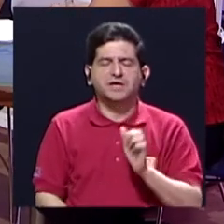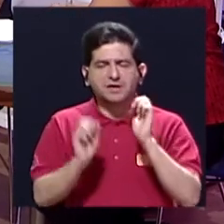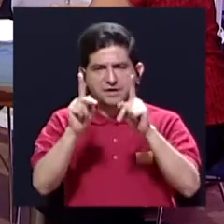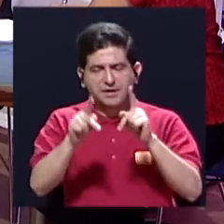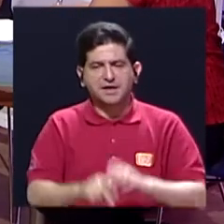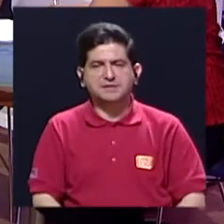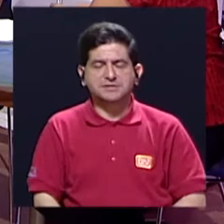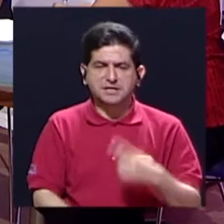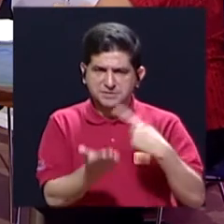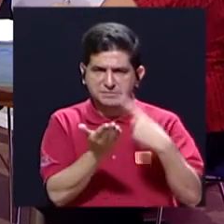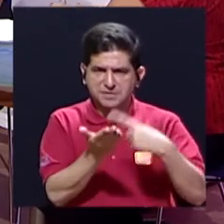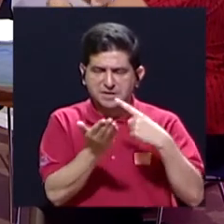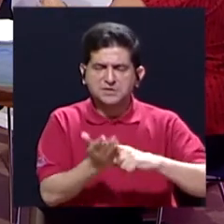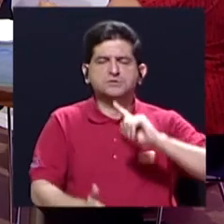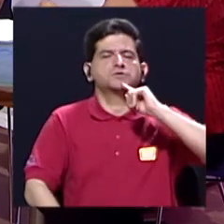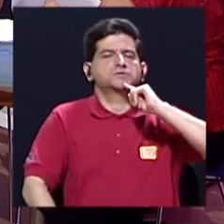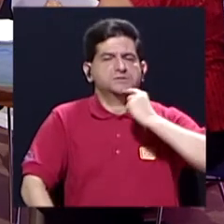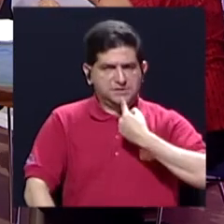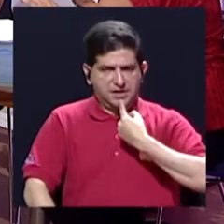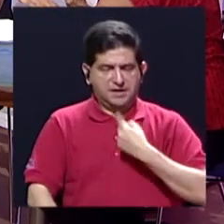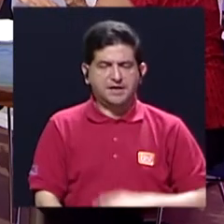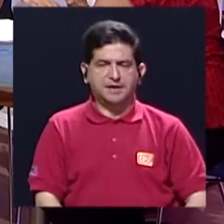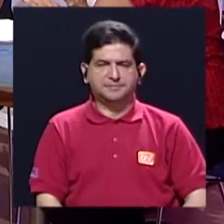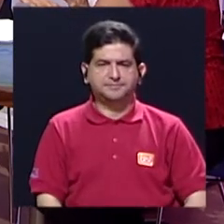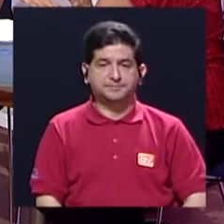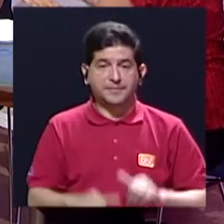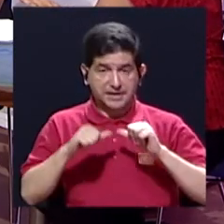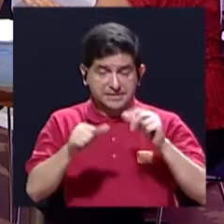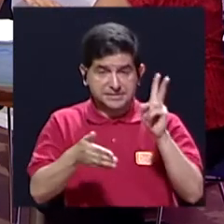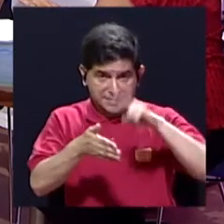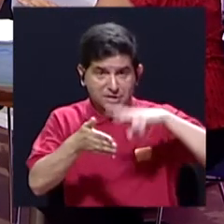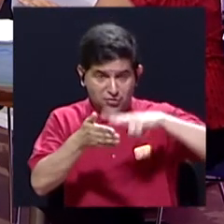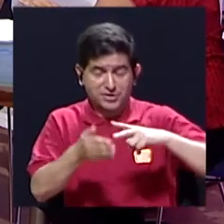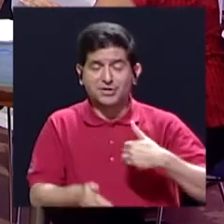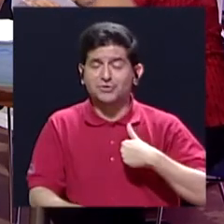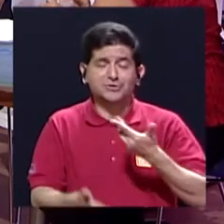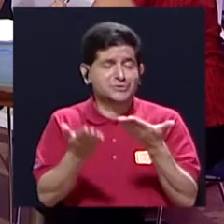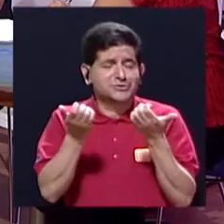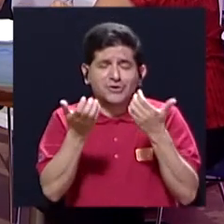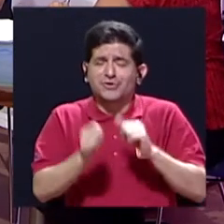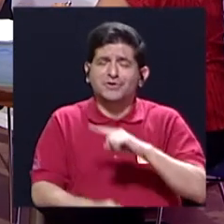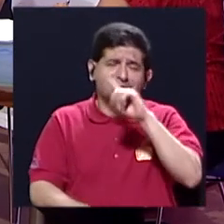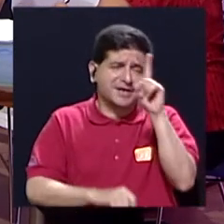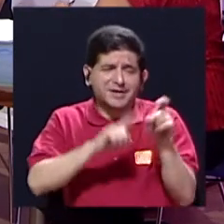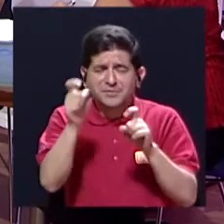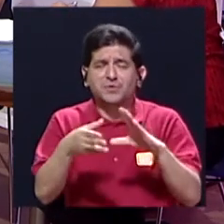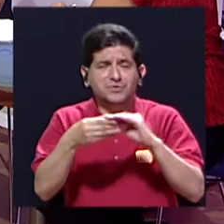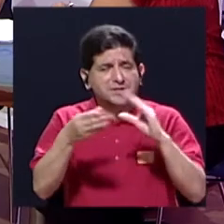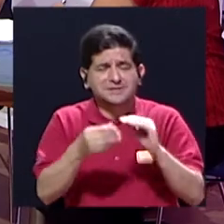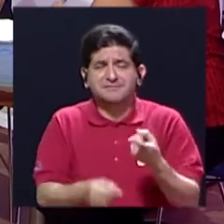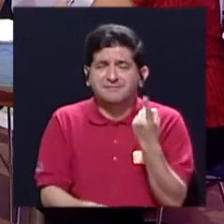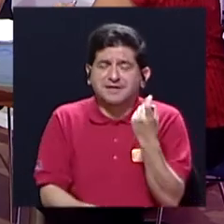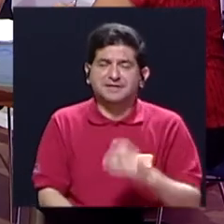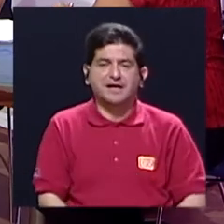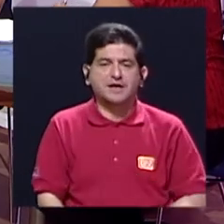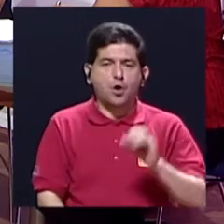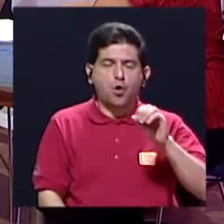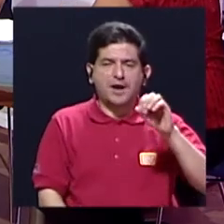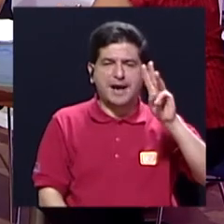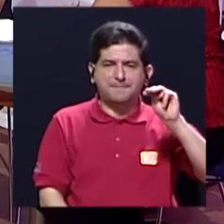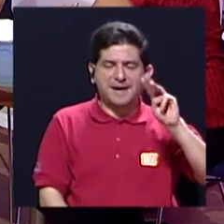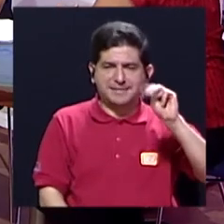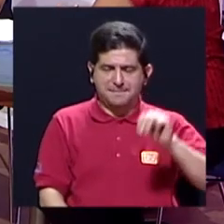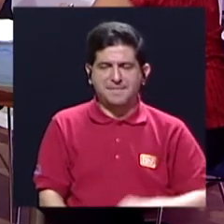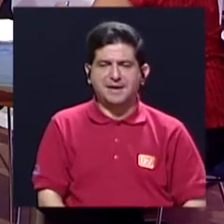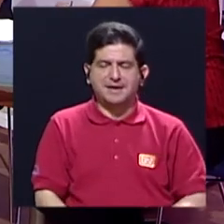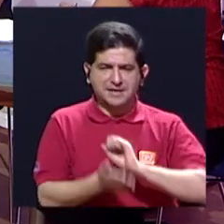para abordar y discutir con seriedad. leo la otra antes de, es porque no quiero que se me queden los comentarios sin leer. Dice, Olga Marta Mena de San